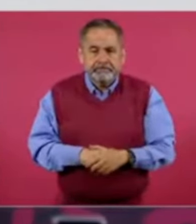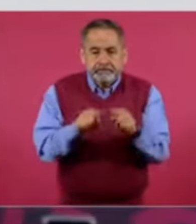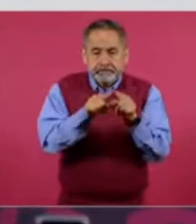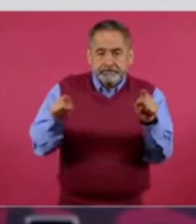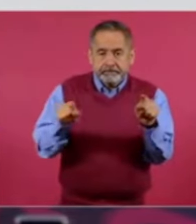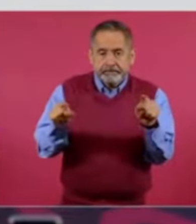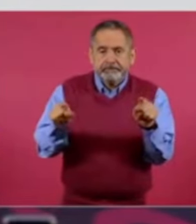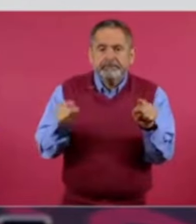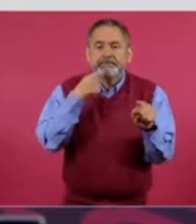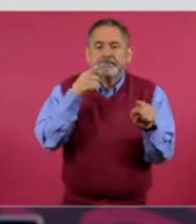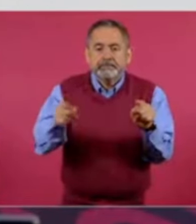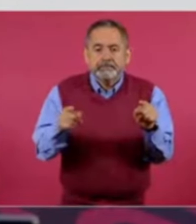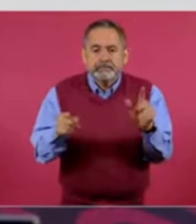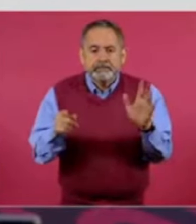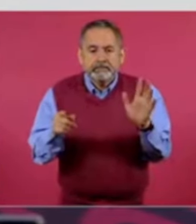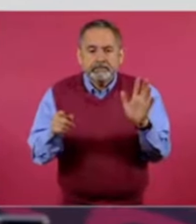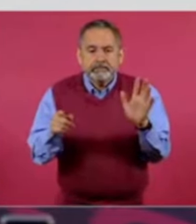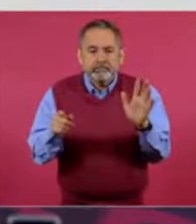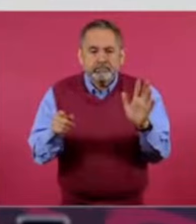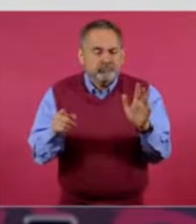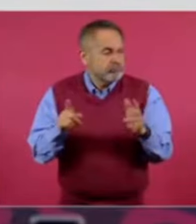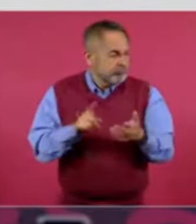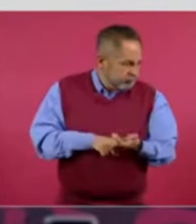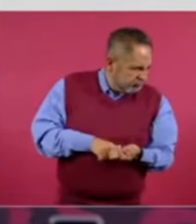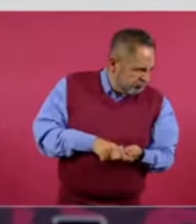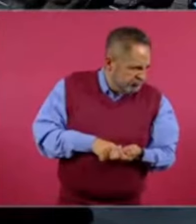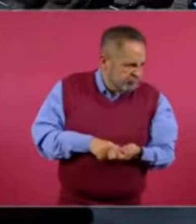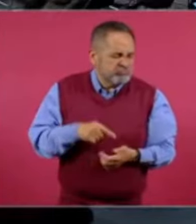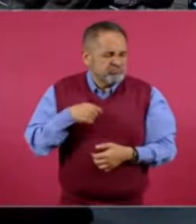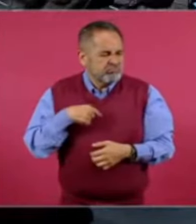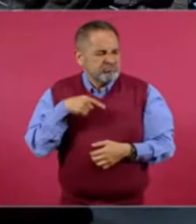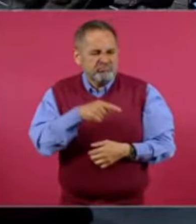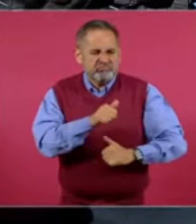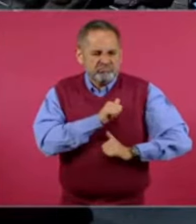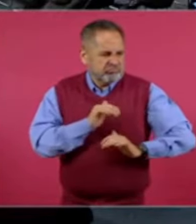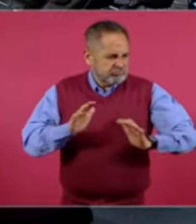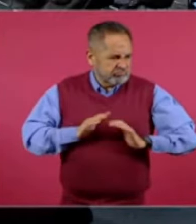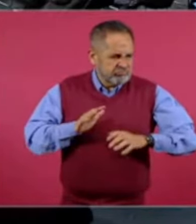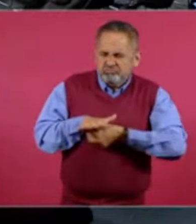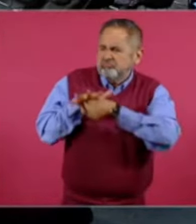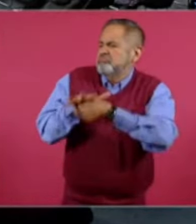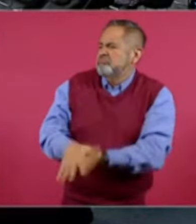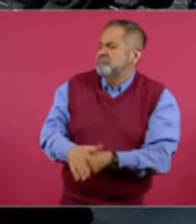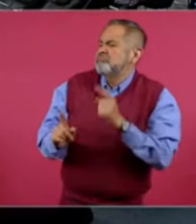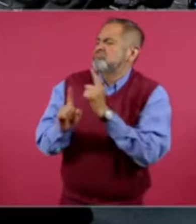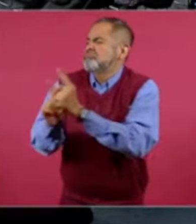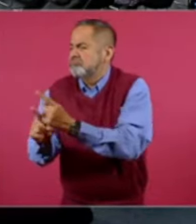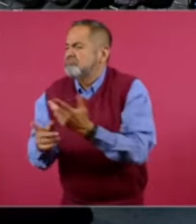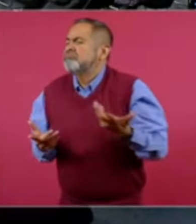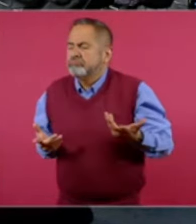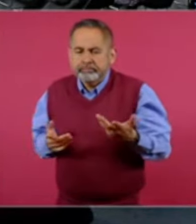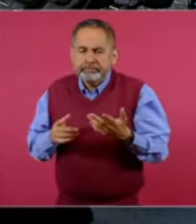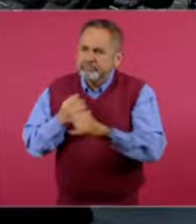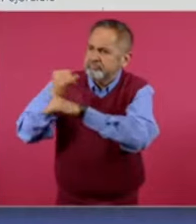Proscripción de la amenaza o el uso de la fuerza en las relaciones internacionales,